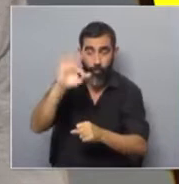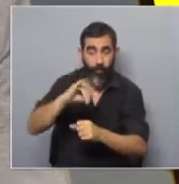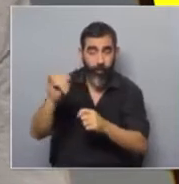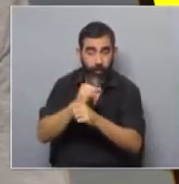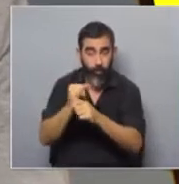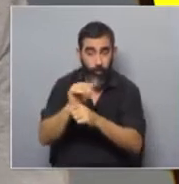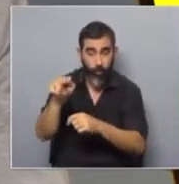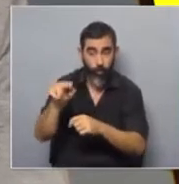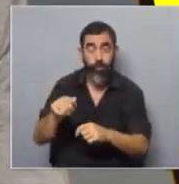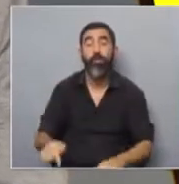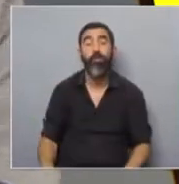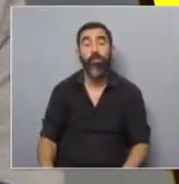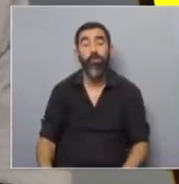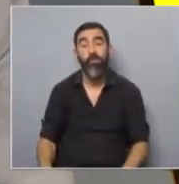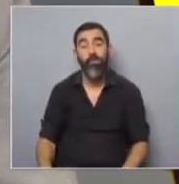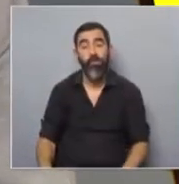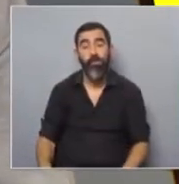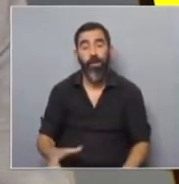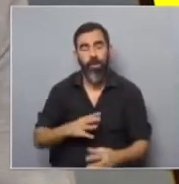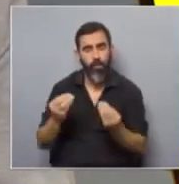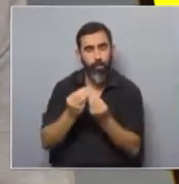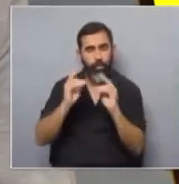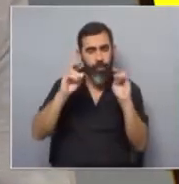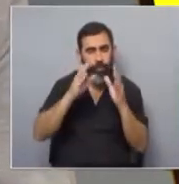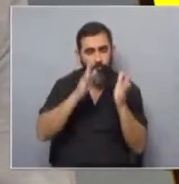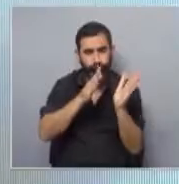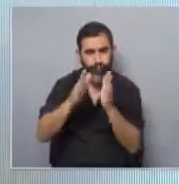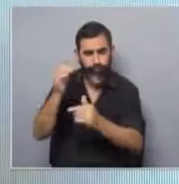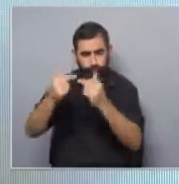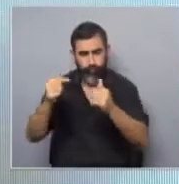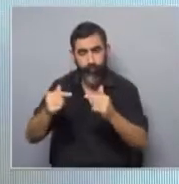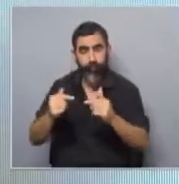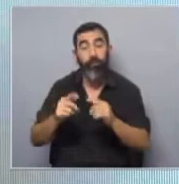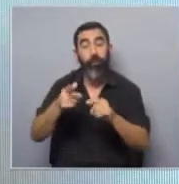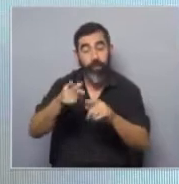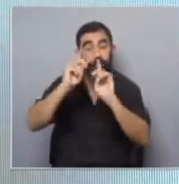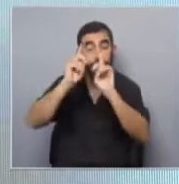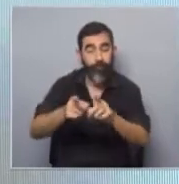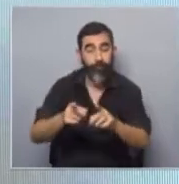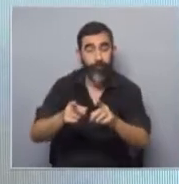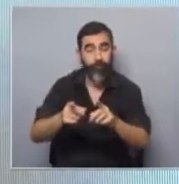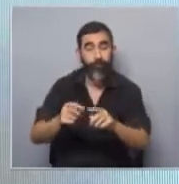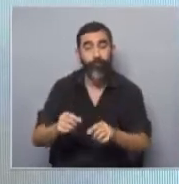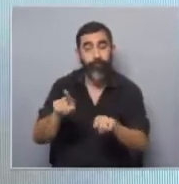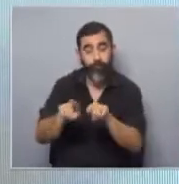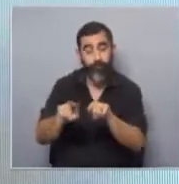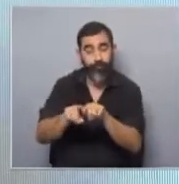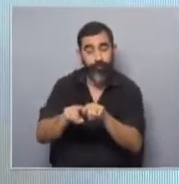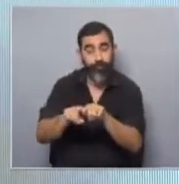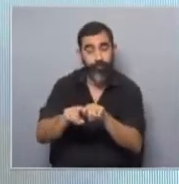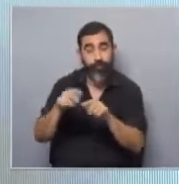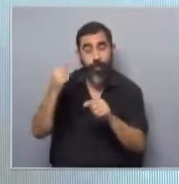Instituto Clemente Estable, hay como muchos abordajes también, ¿no? ¿Cómo no? Pero eso también está en la raíz misma